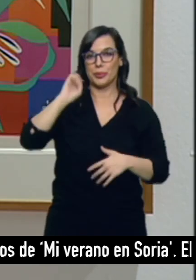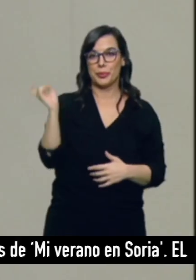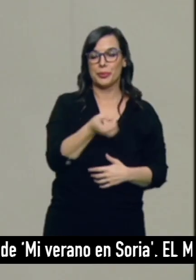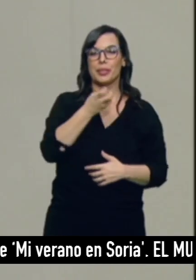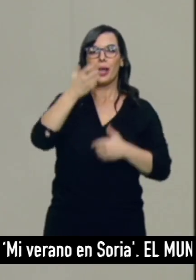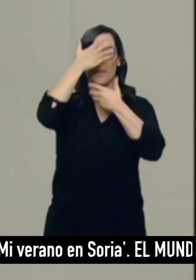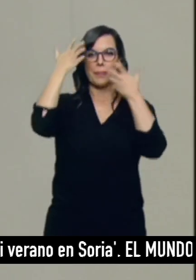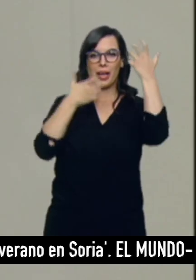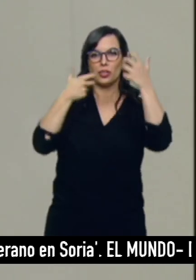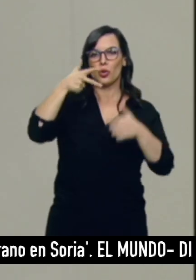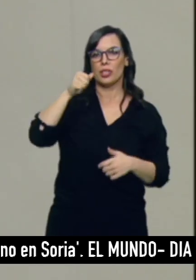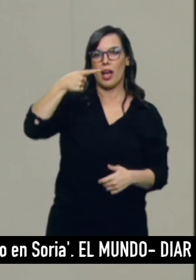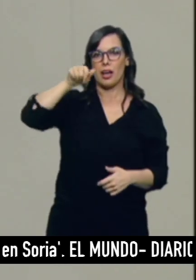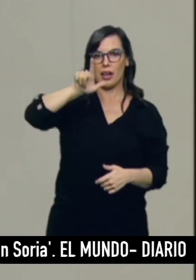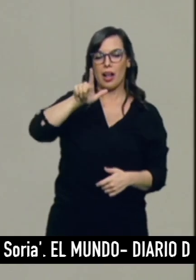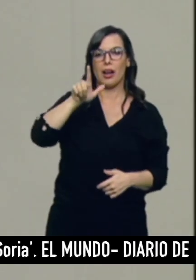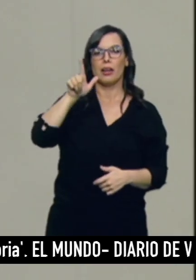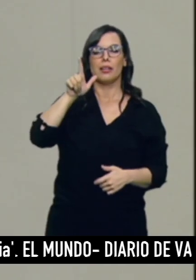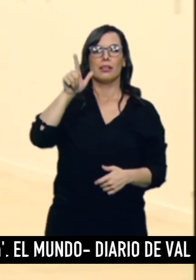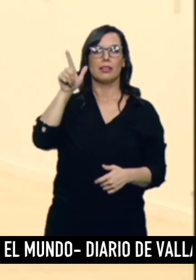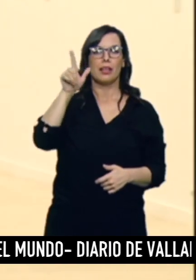Chagall, Tapies, Dalí o Matisse. Todos ellos